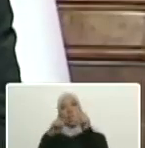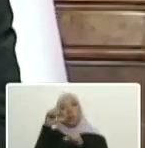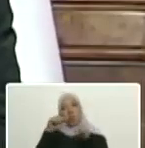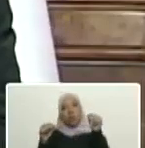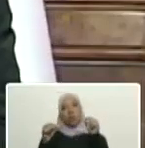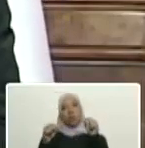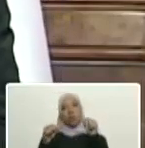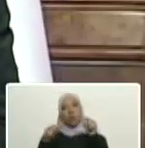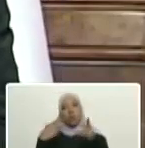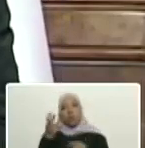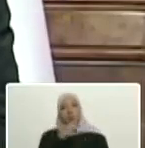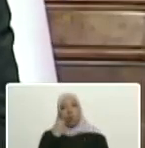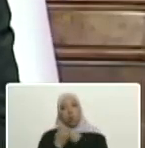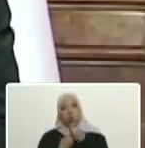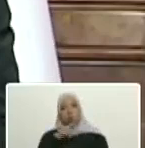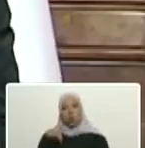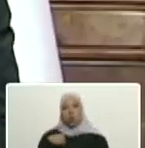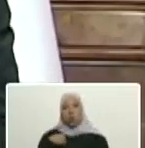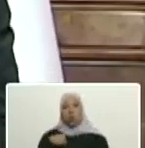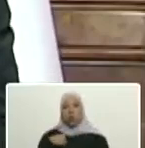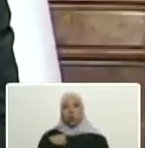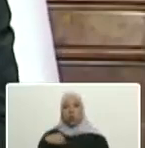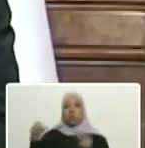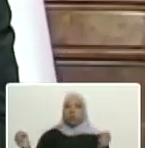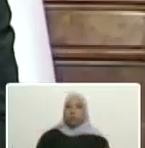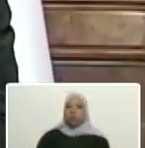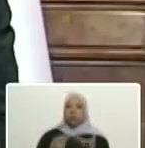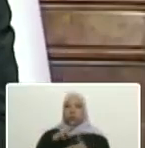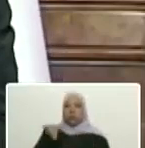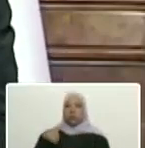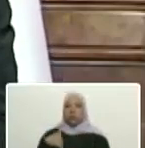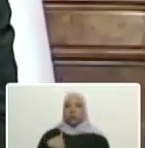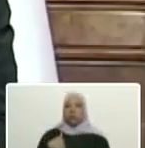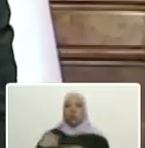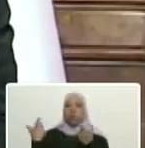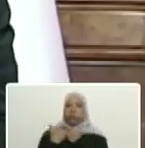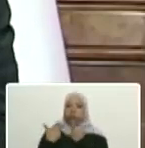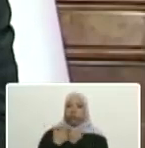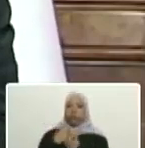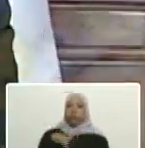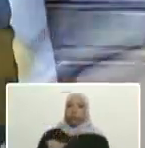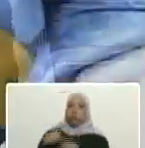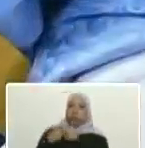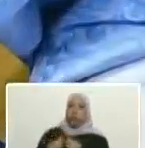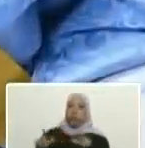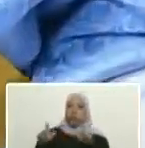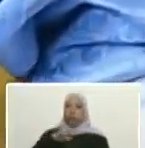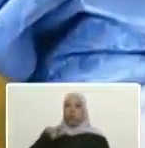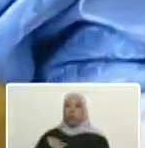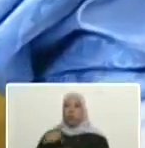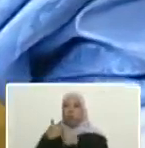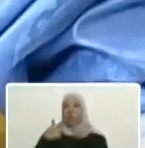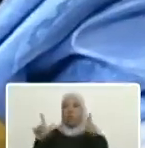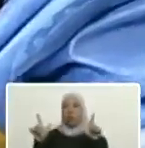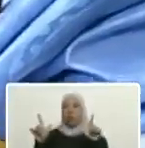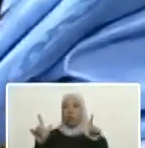esa condecoración que lleva el espíritu guerrero de nuestros libertadores y nuestras